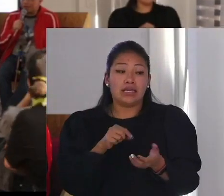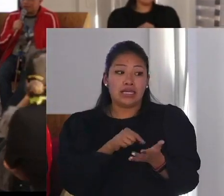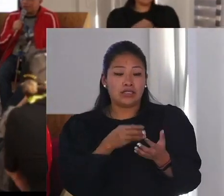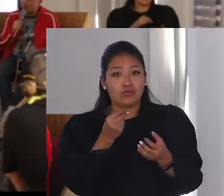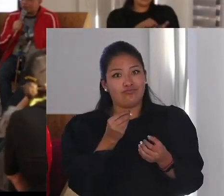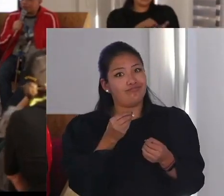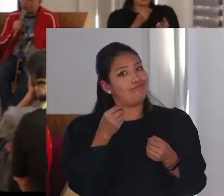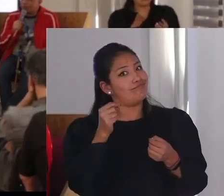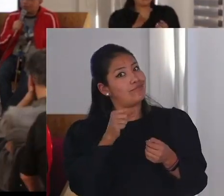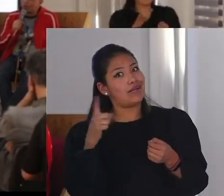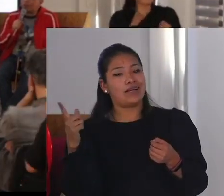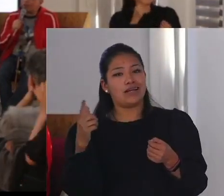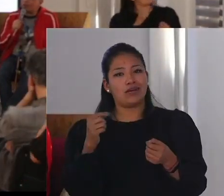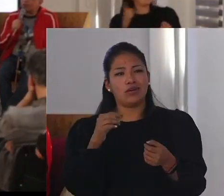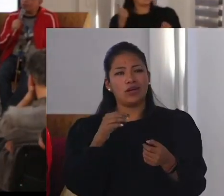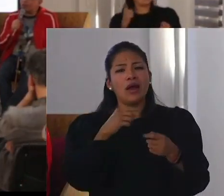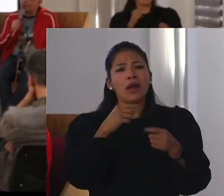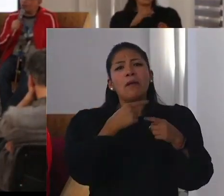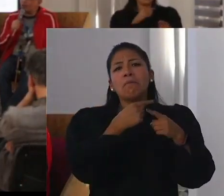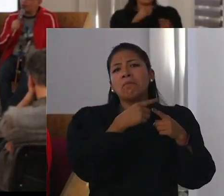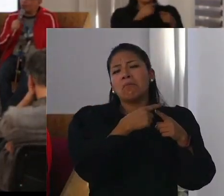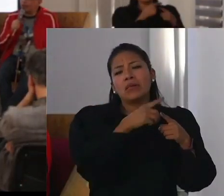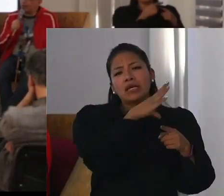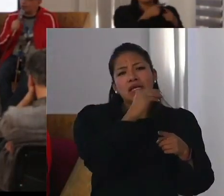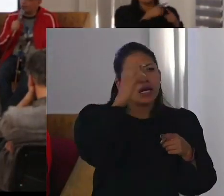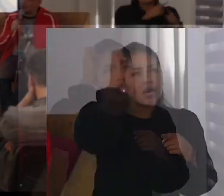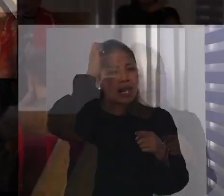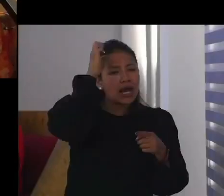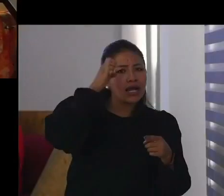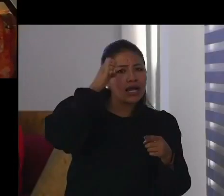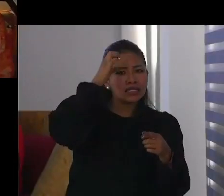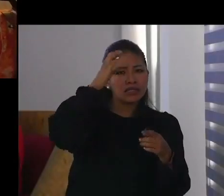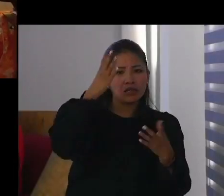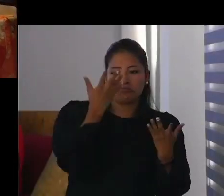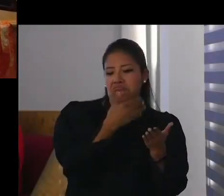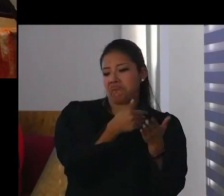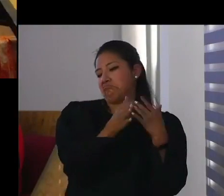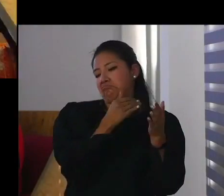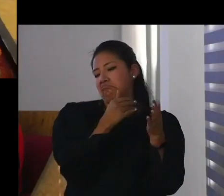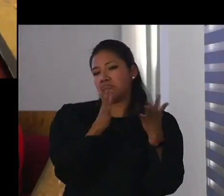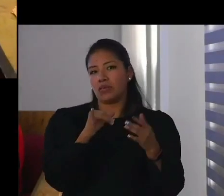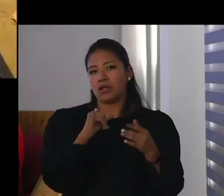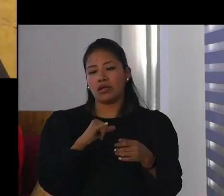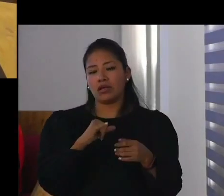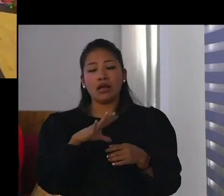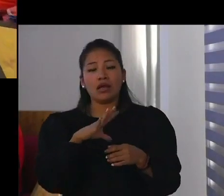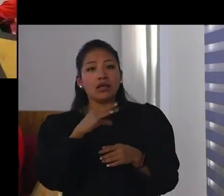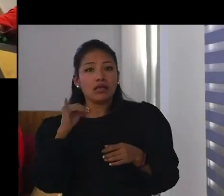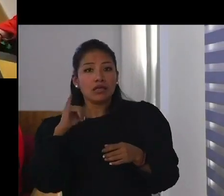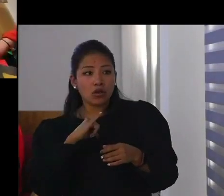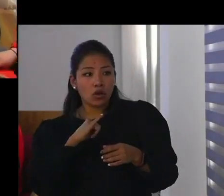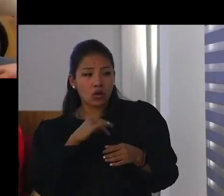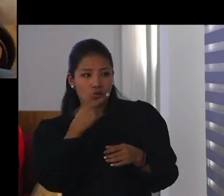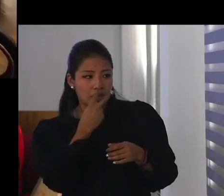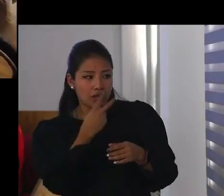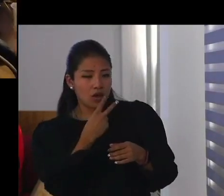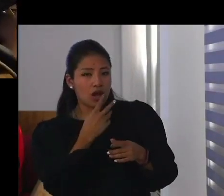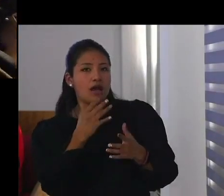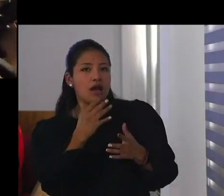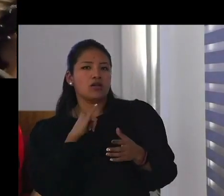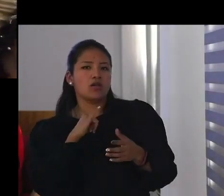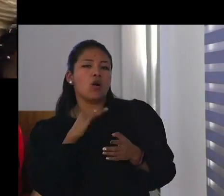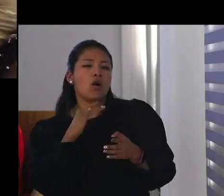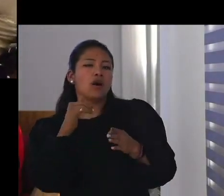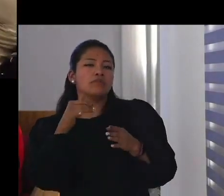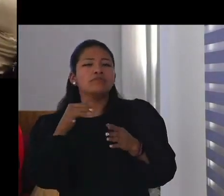eso no le importa no y un poco sale lo que estábamos hablando ayer no y aquí ya pongo el papel de observador no ayer hablaban